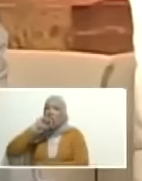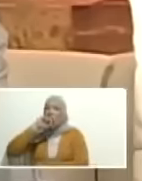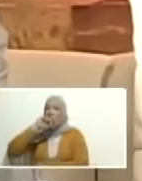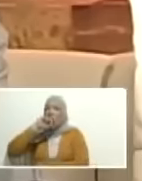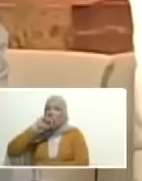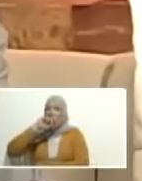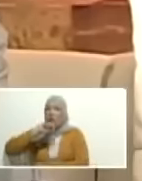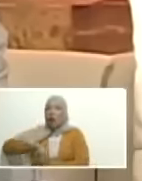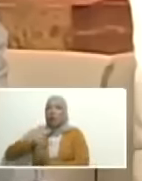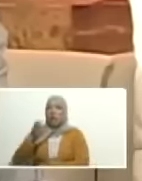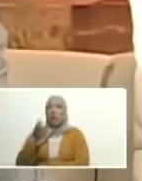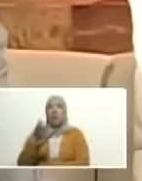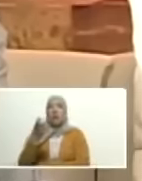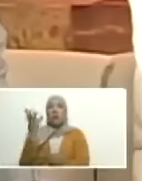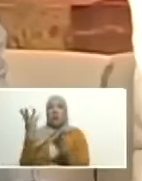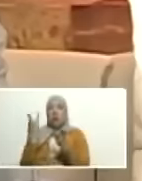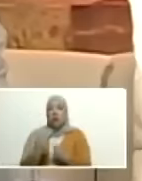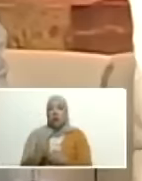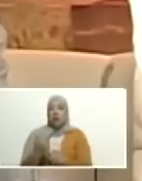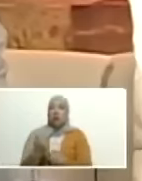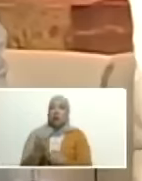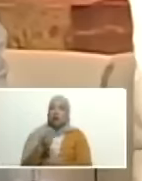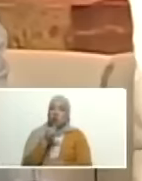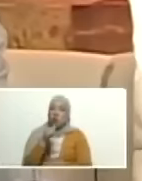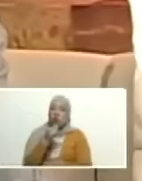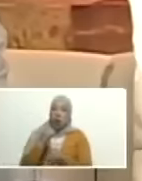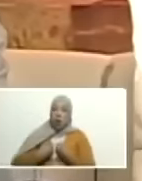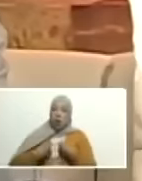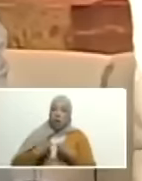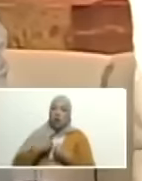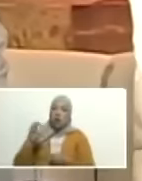de toda esta gente que ahora vive como magnates en el exterior.